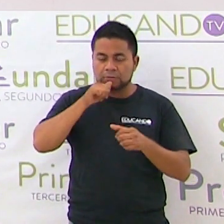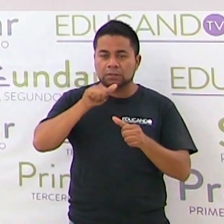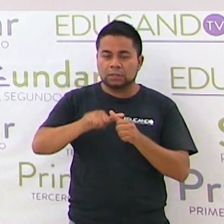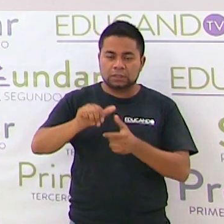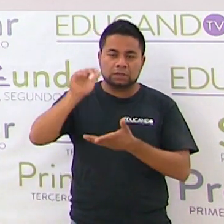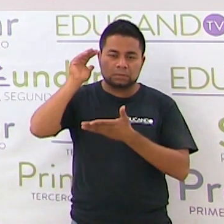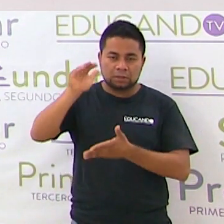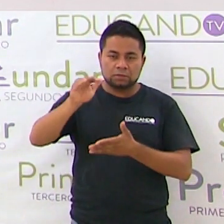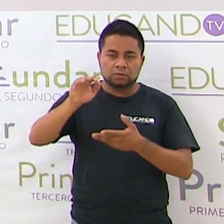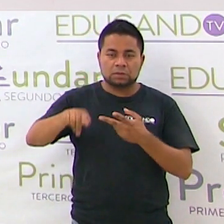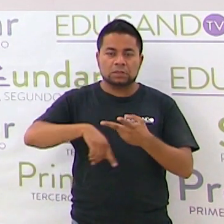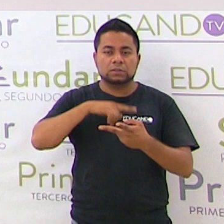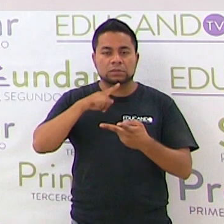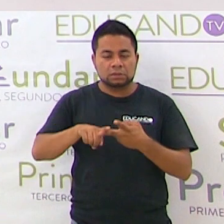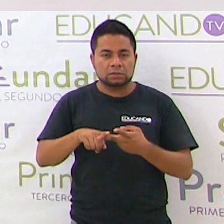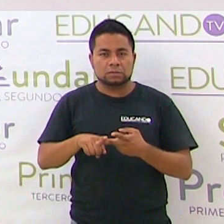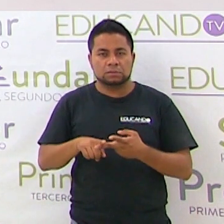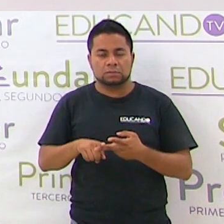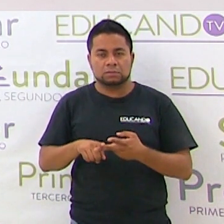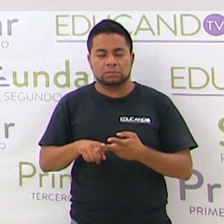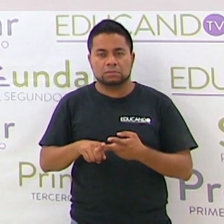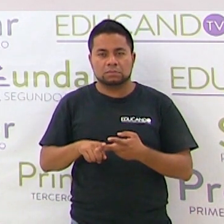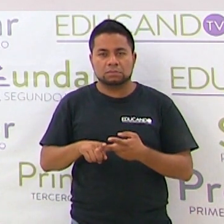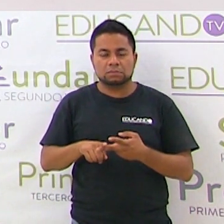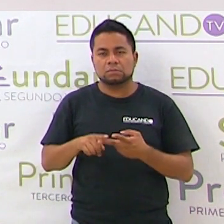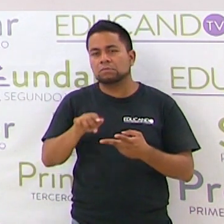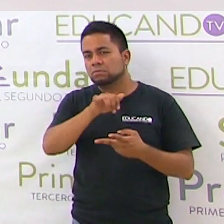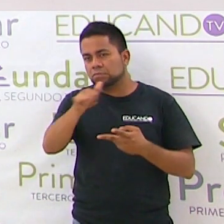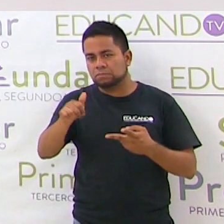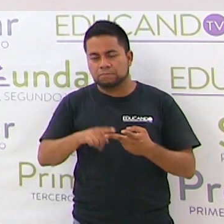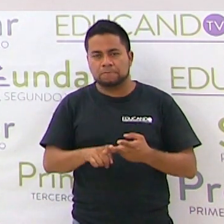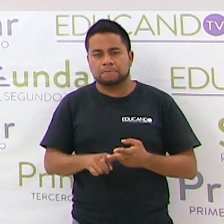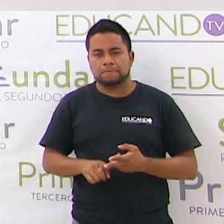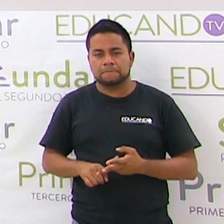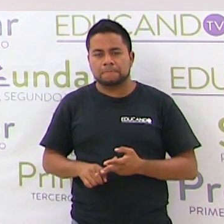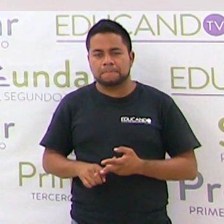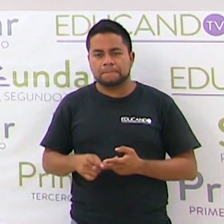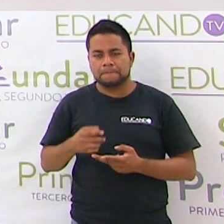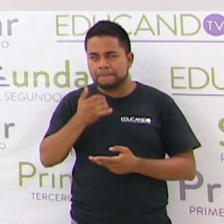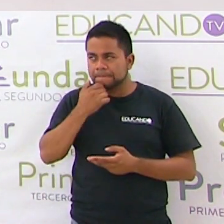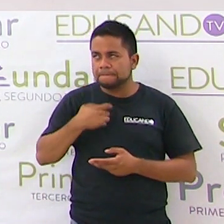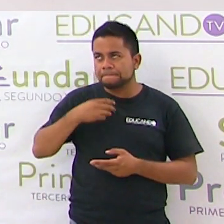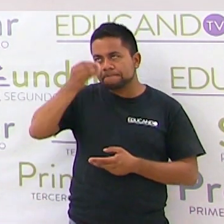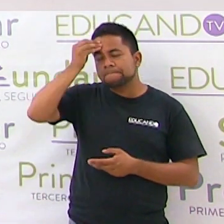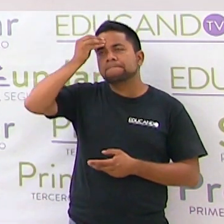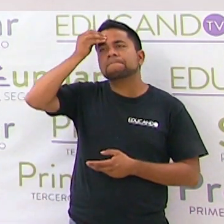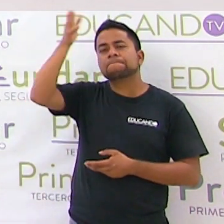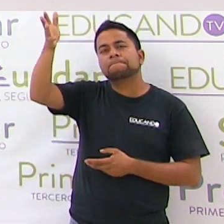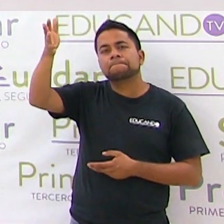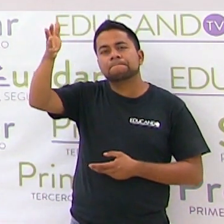mayúsculas. Luego, ¿qué más de mayúsculas? Ah, ya se me olvidó. ¿Qué más?